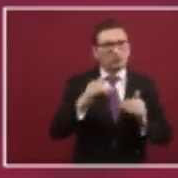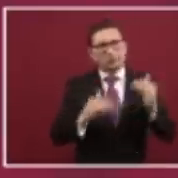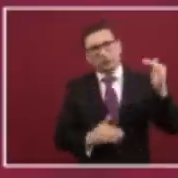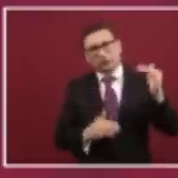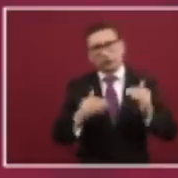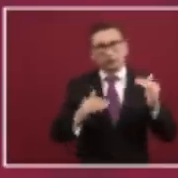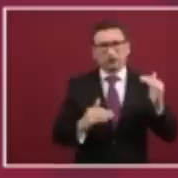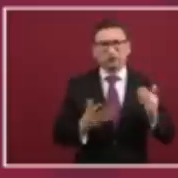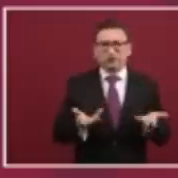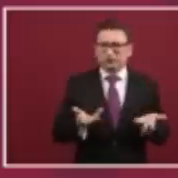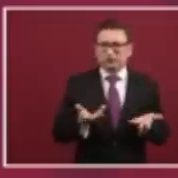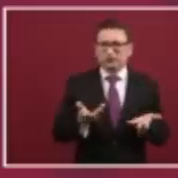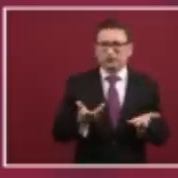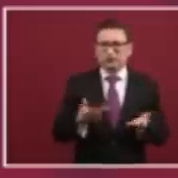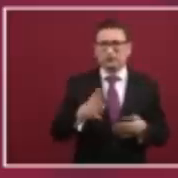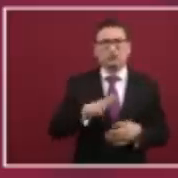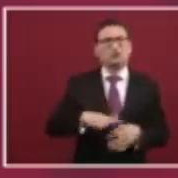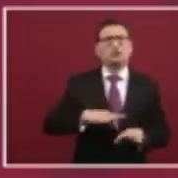normal,